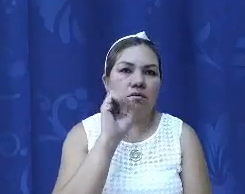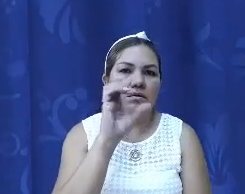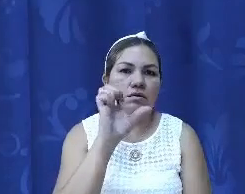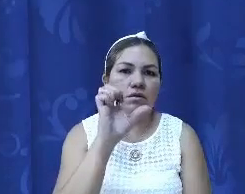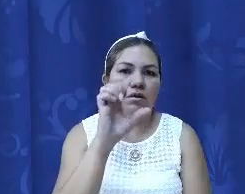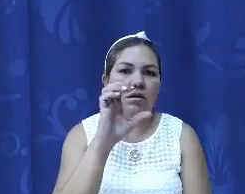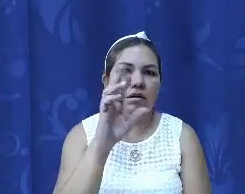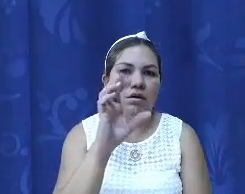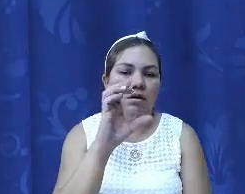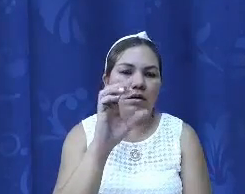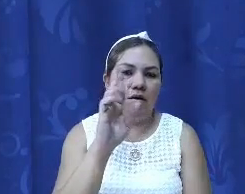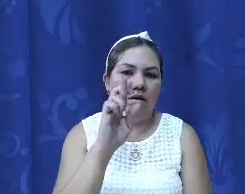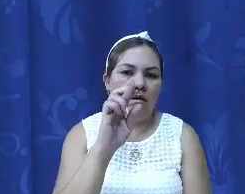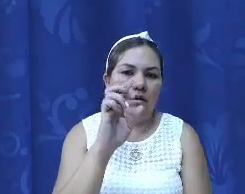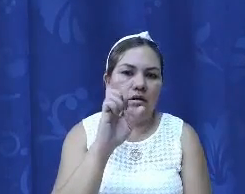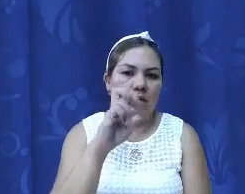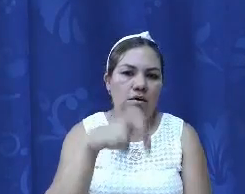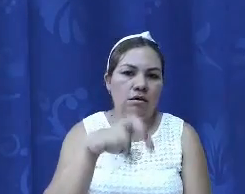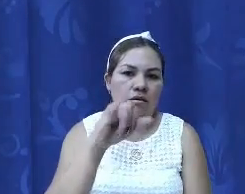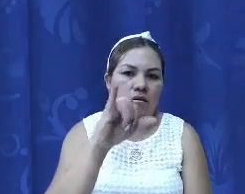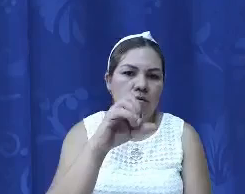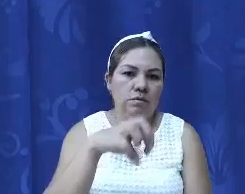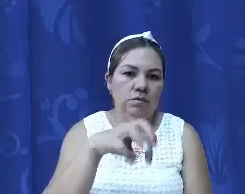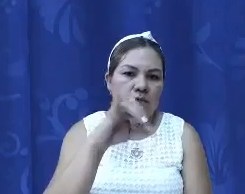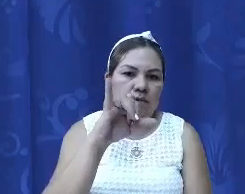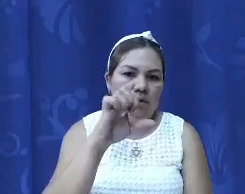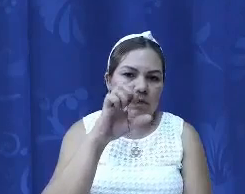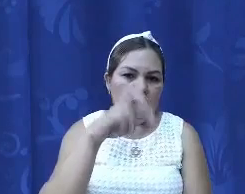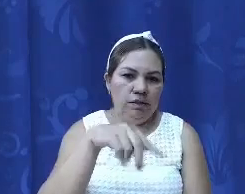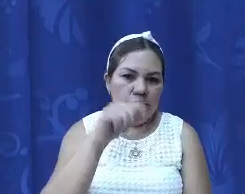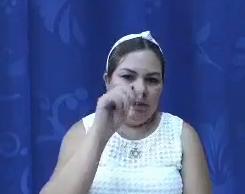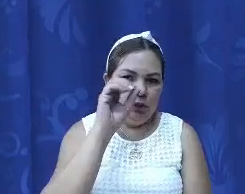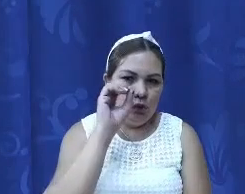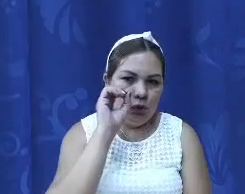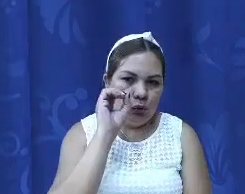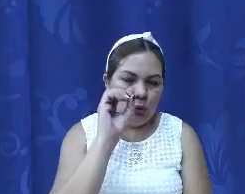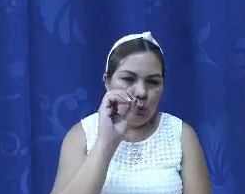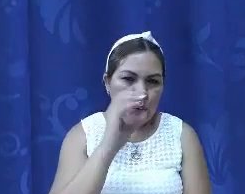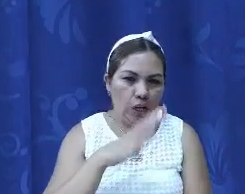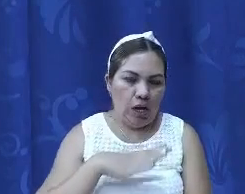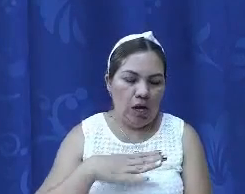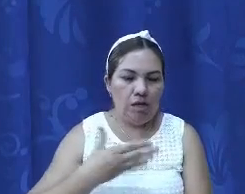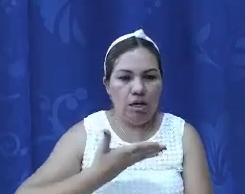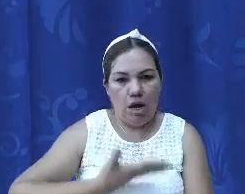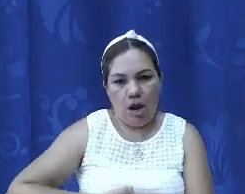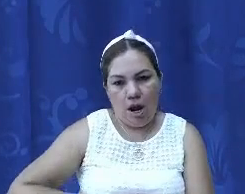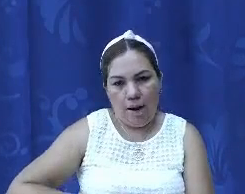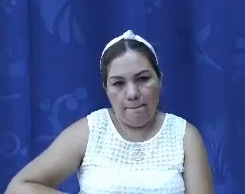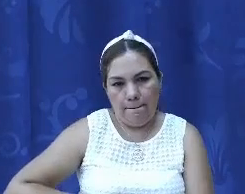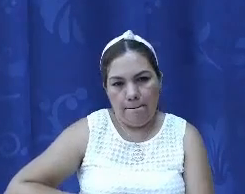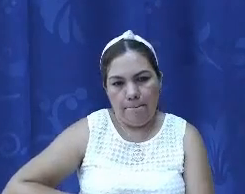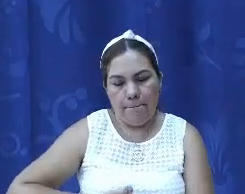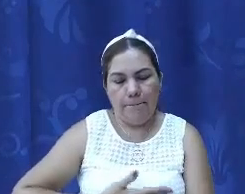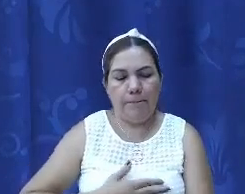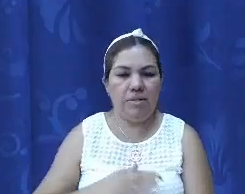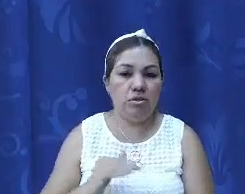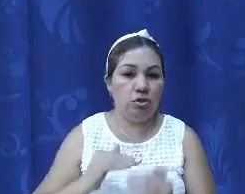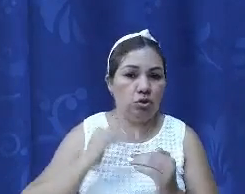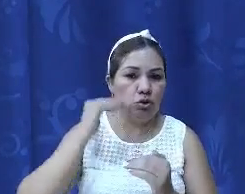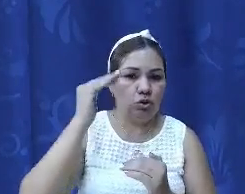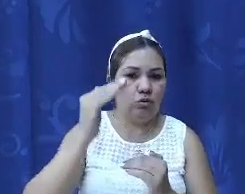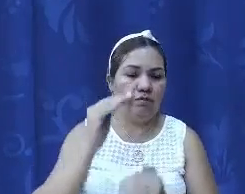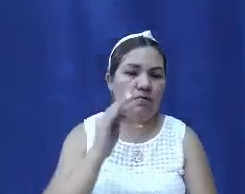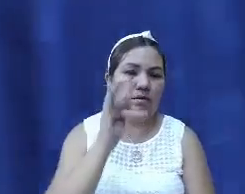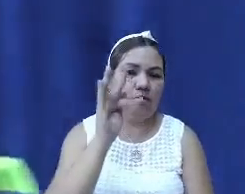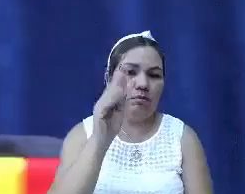Y el Espíritu Santo me decía esto: las alas de la gran águila trae un hambre sobreprotector de Dios, como